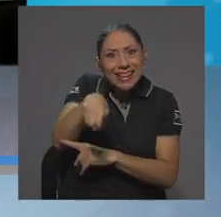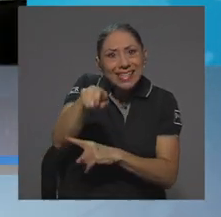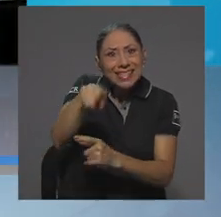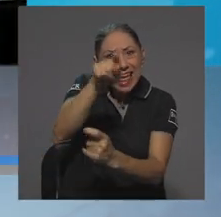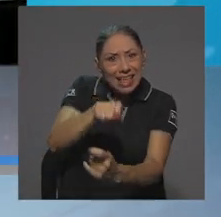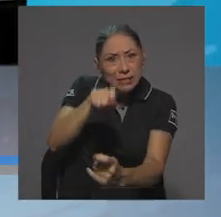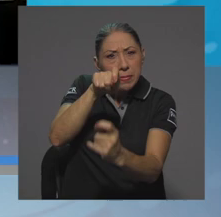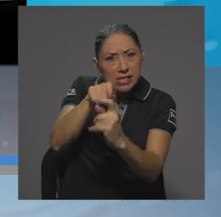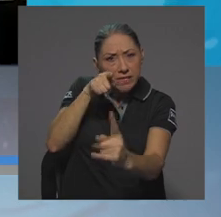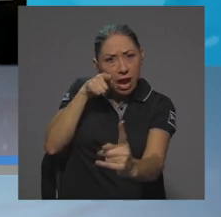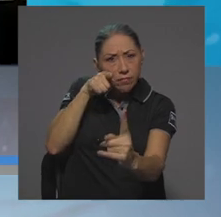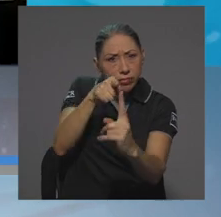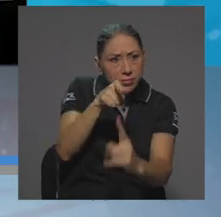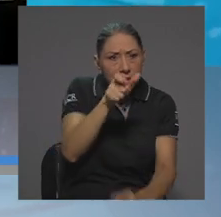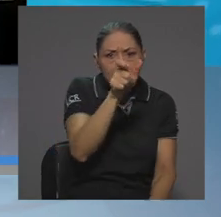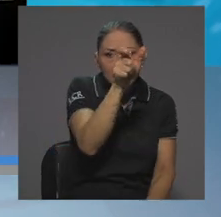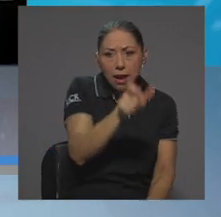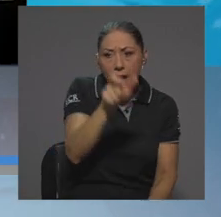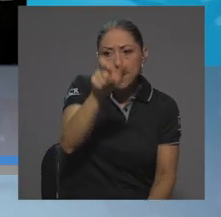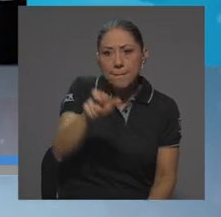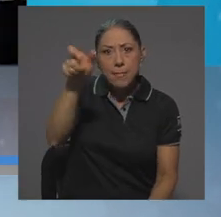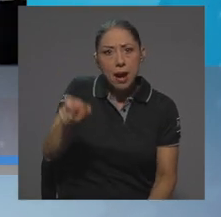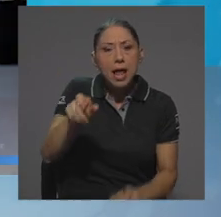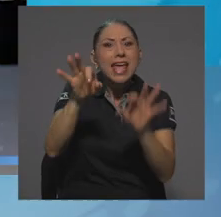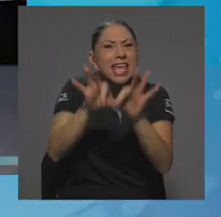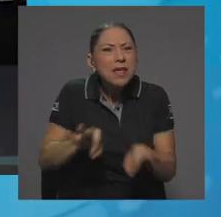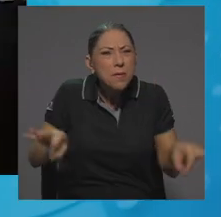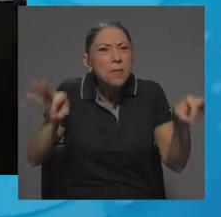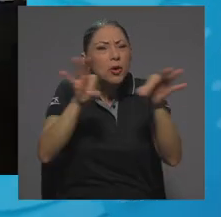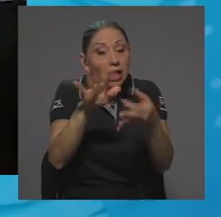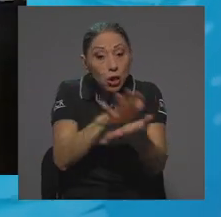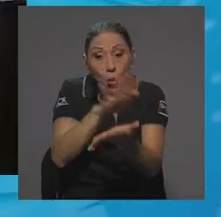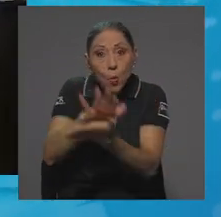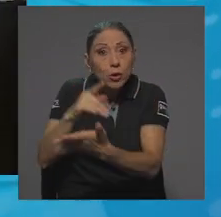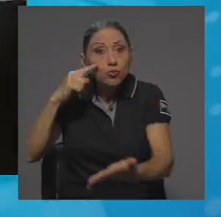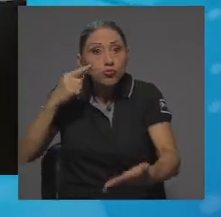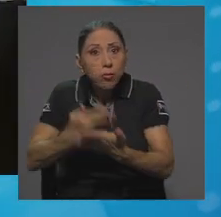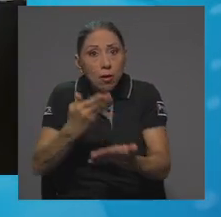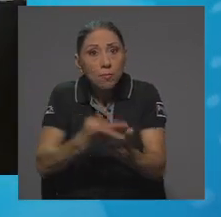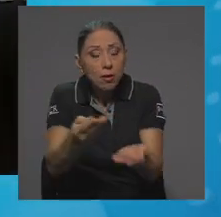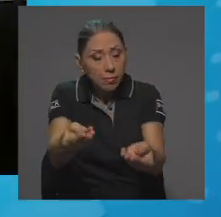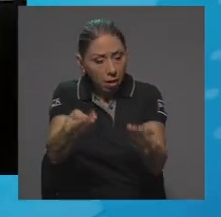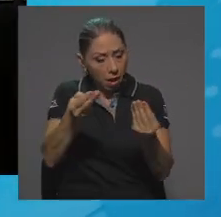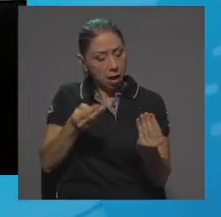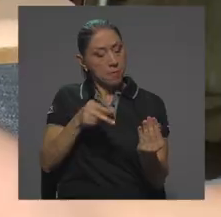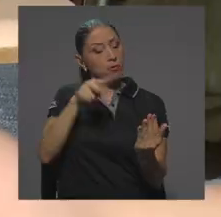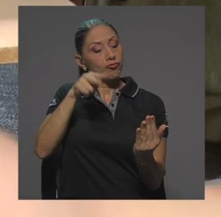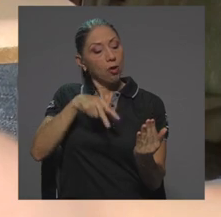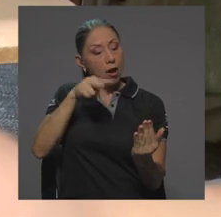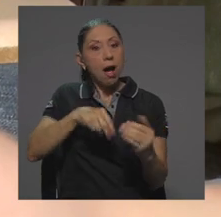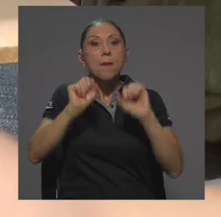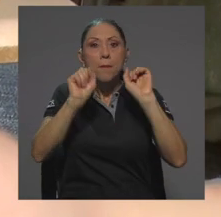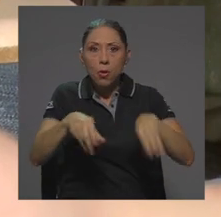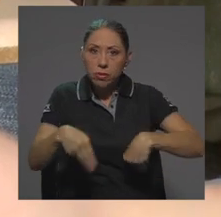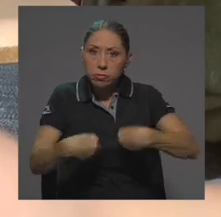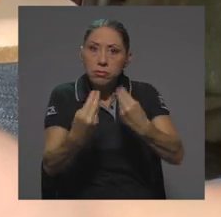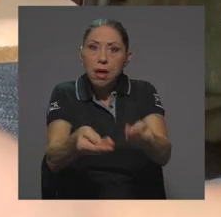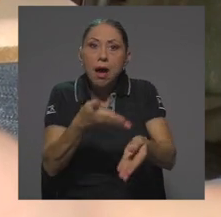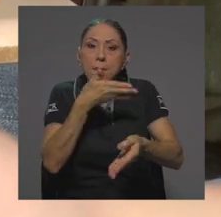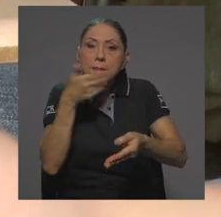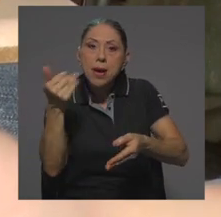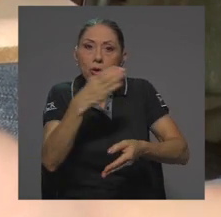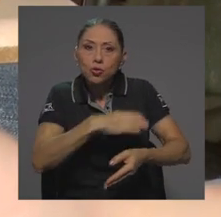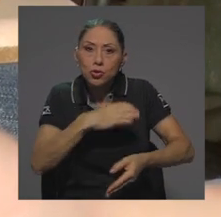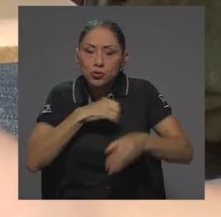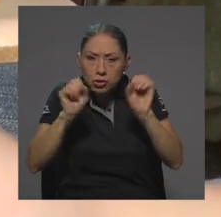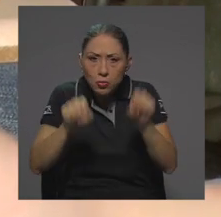Por eso es muy importante toda la documentación que se pueda presentar o las pruebas que puedan presentar para poder darle las mejores